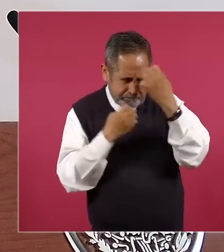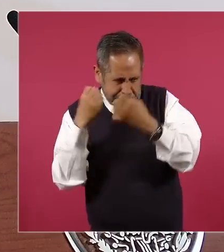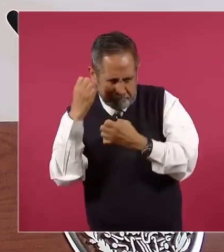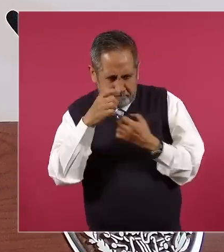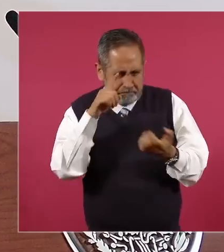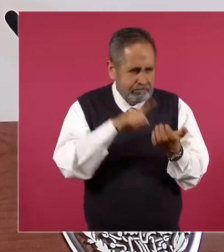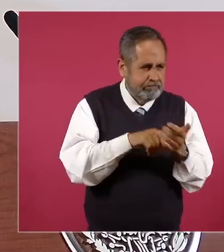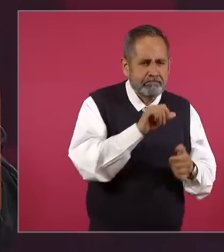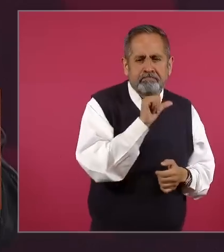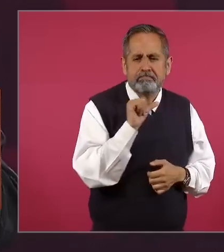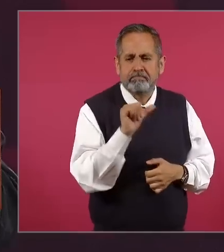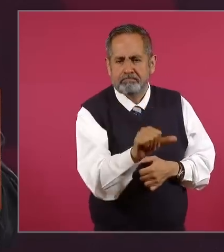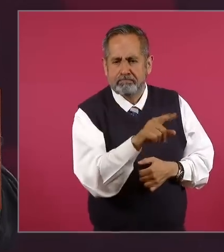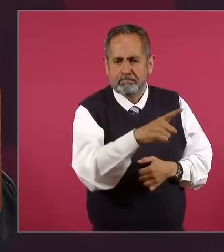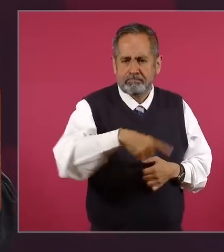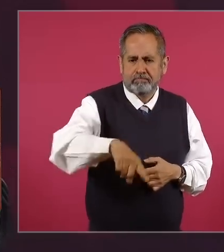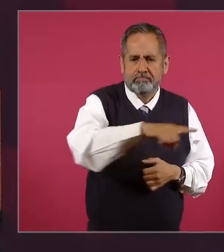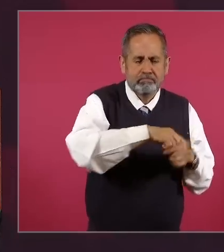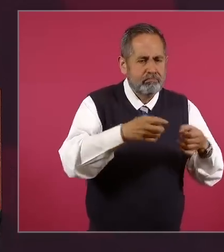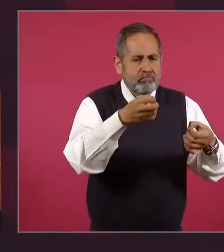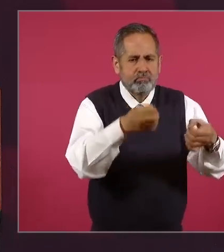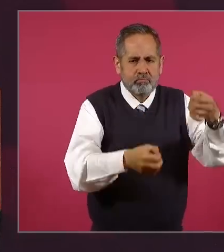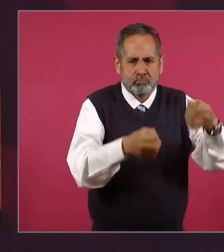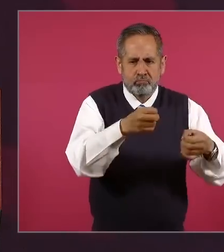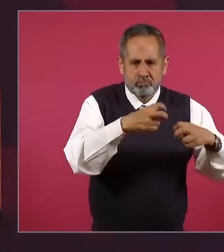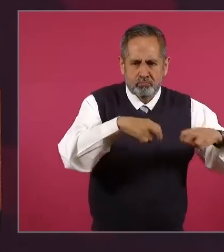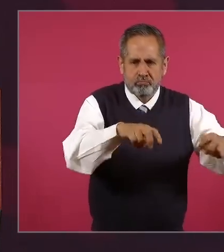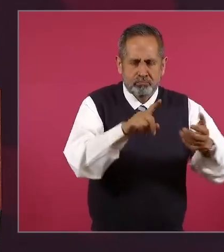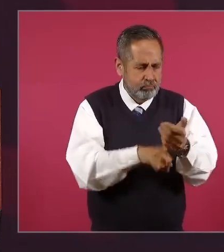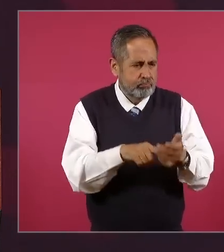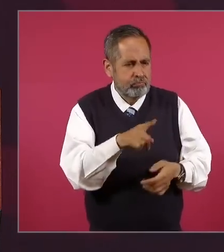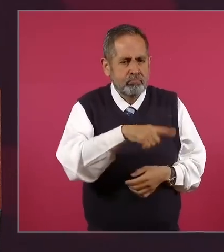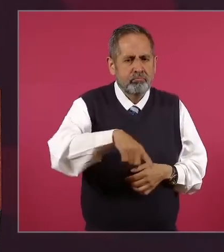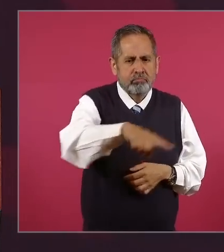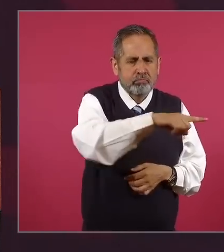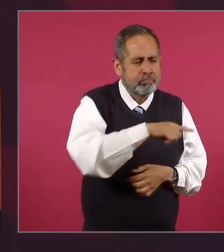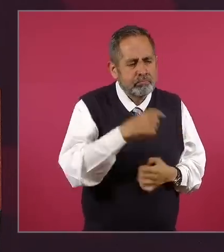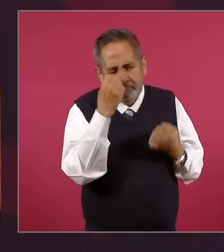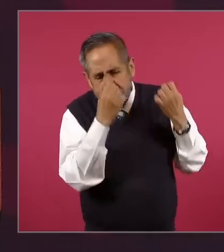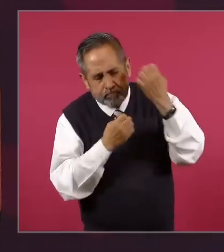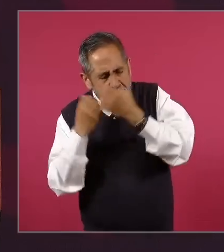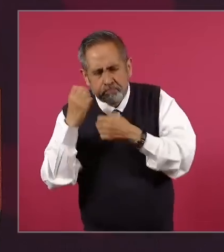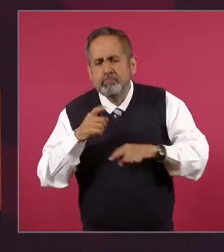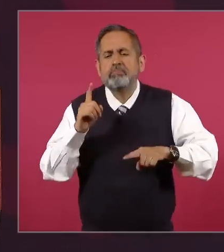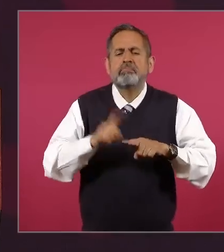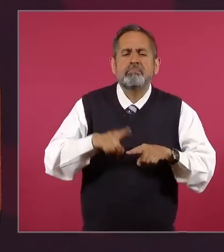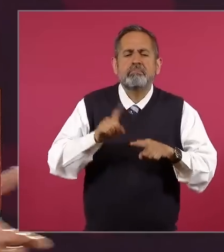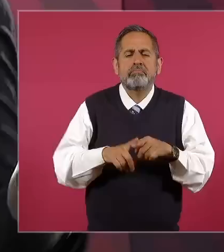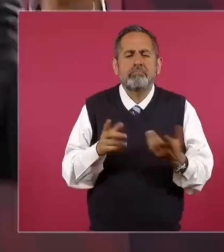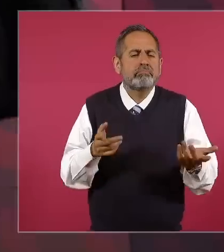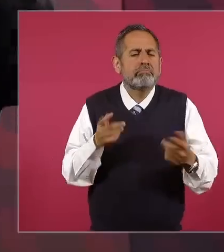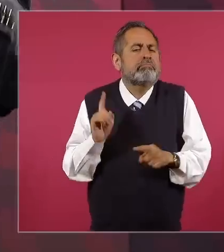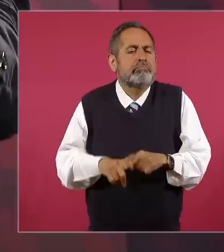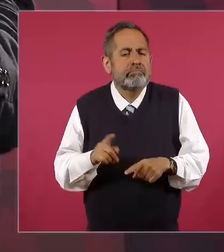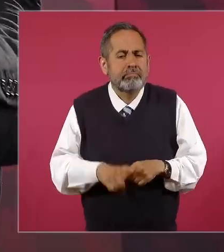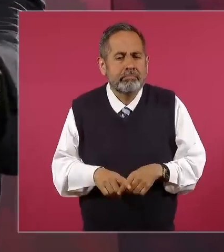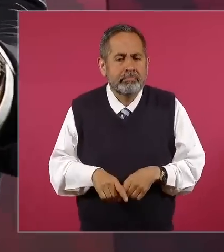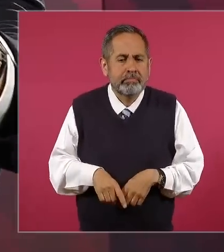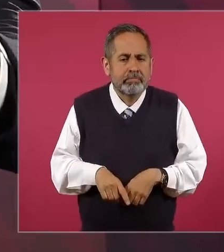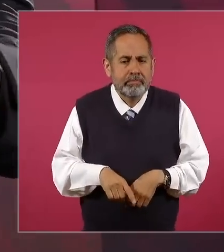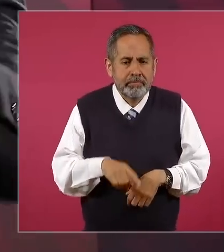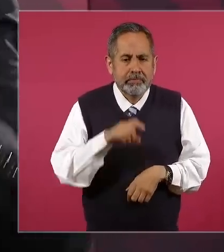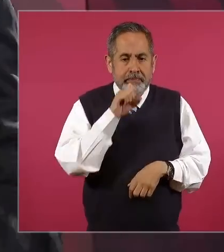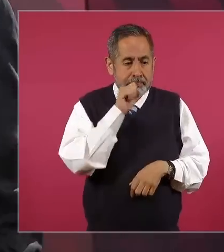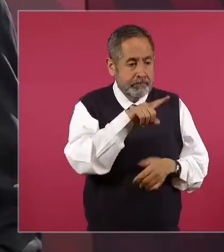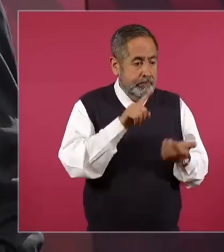revisar, evaluar el trabajo de los miembros del Poder Judicial? Los integrantes